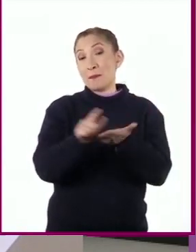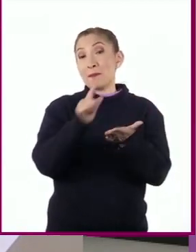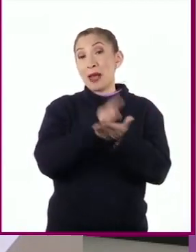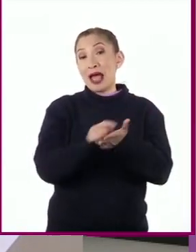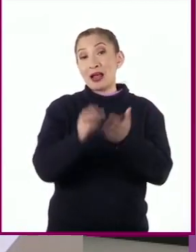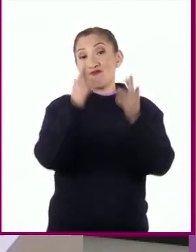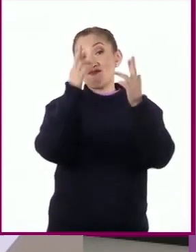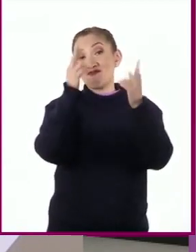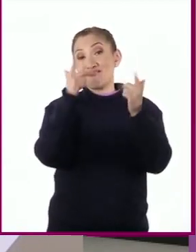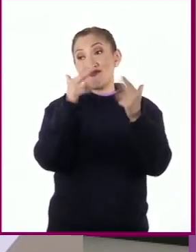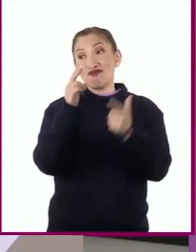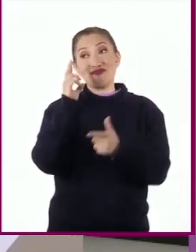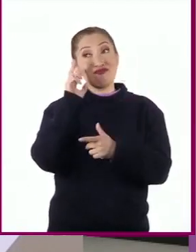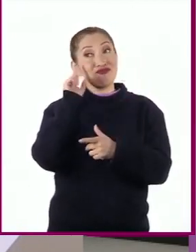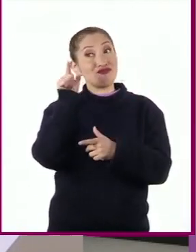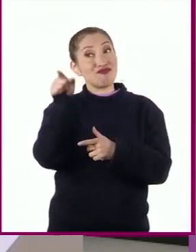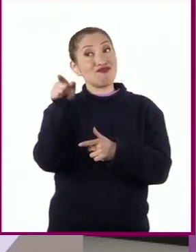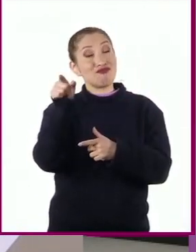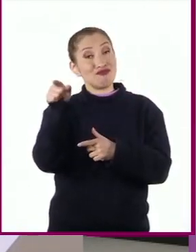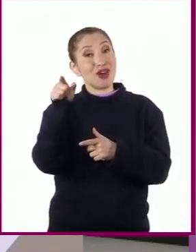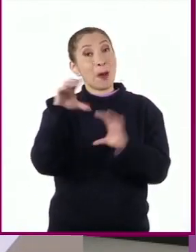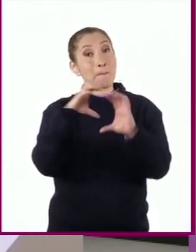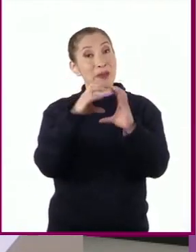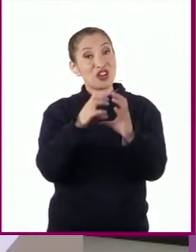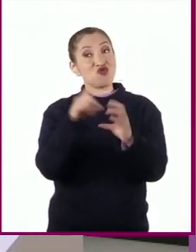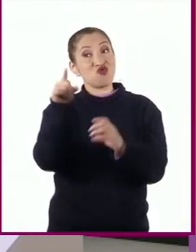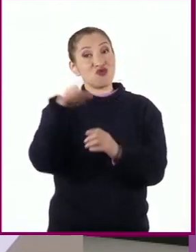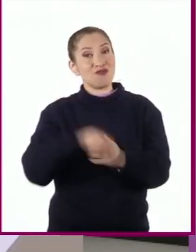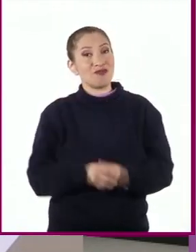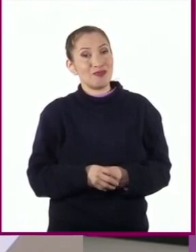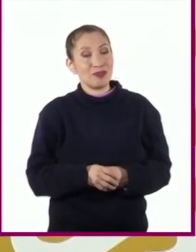el desastre que dejaste con la pelota.